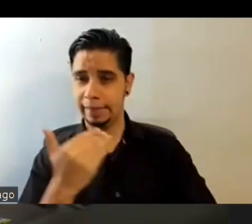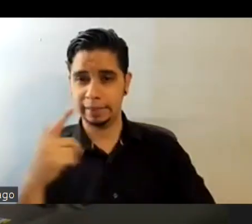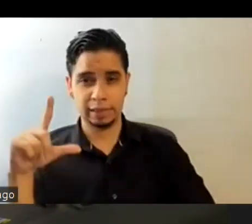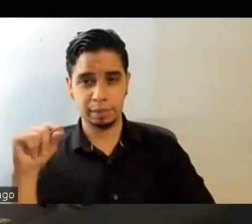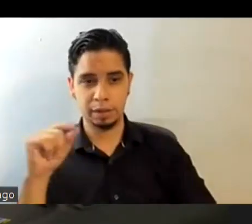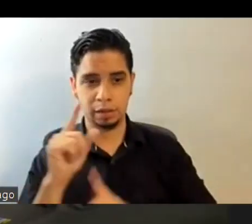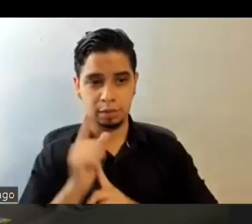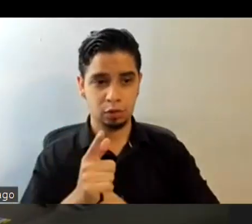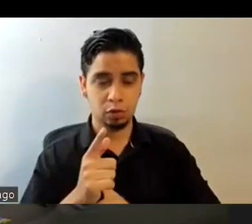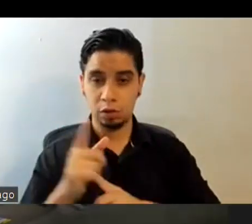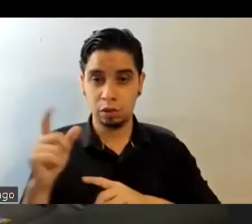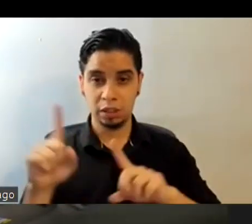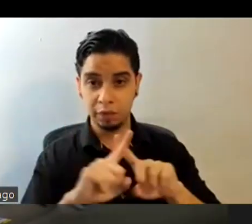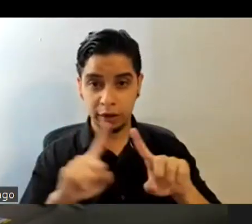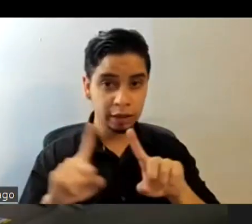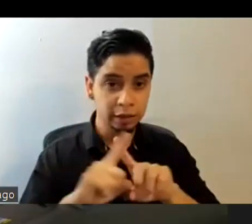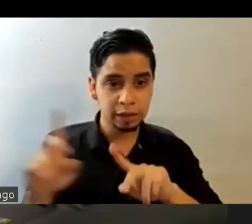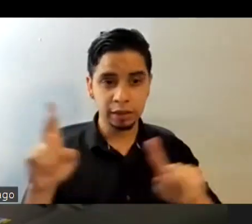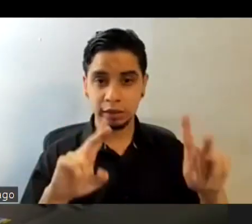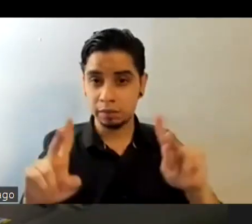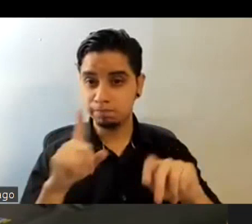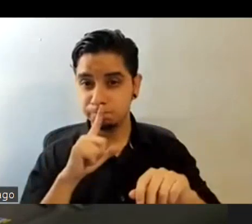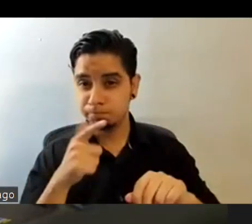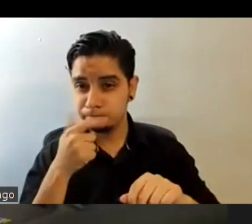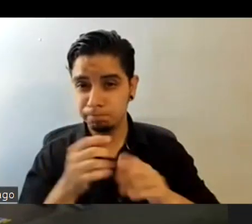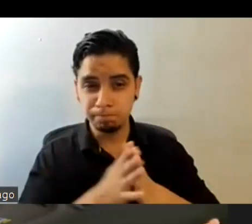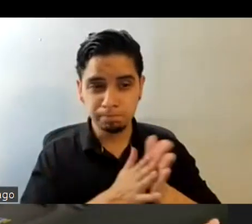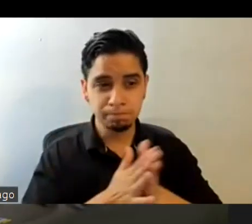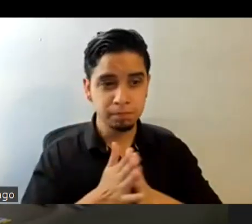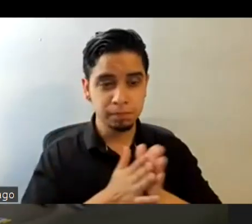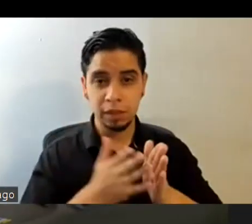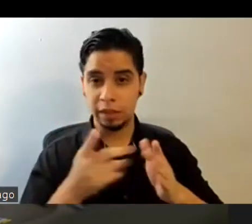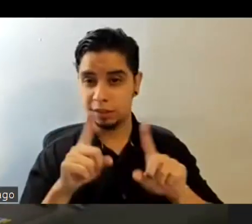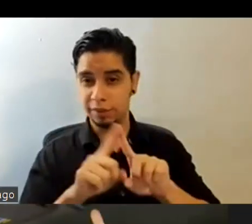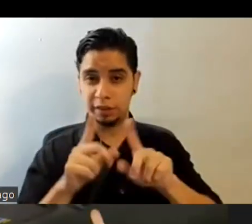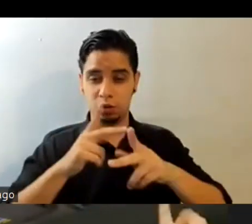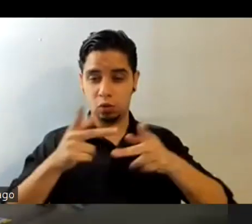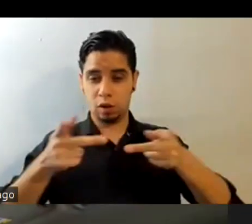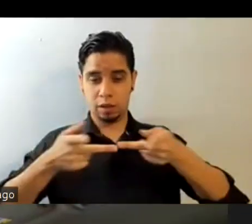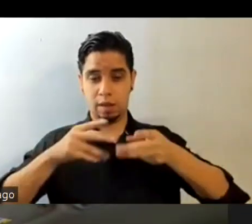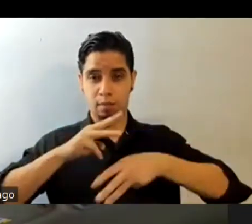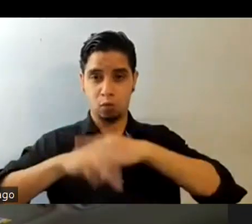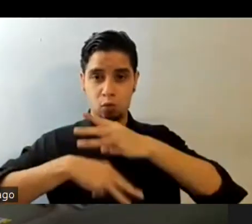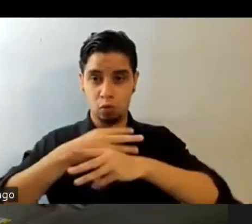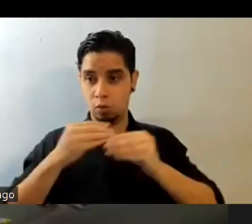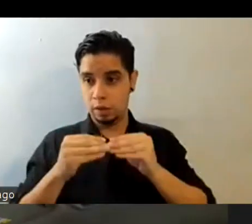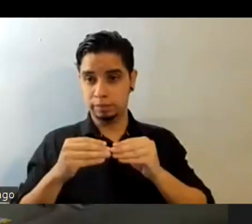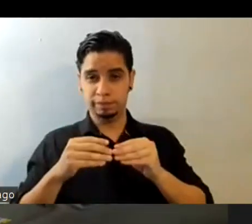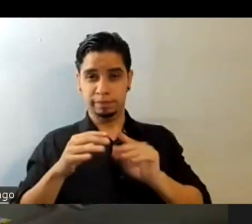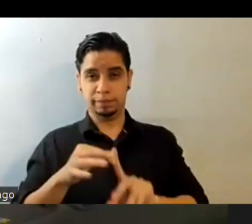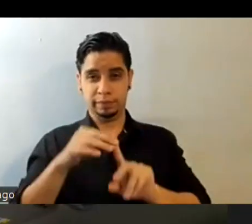estos diferentes personas y fue bien interesante porque era de distintos lugares del mundo, especialmente de Europa, pero